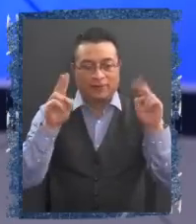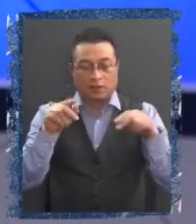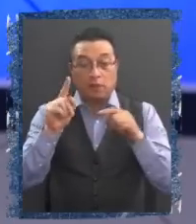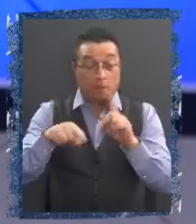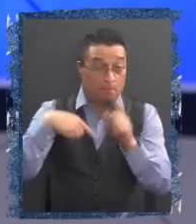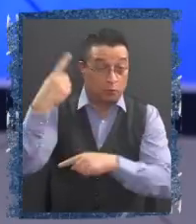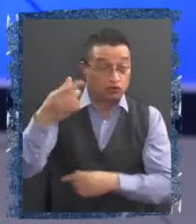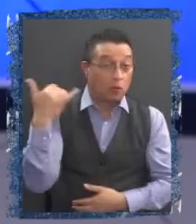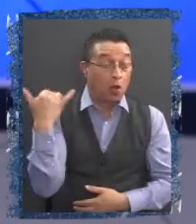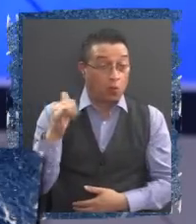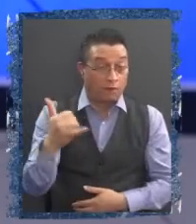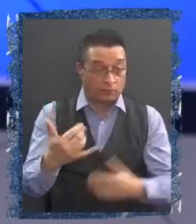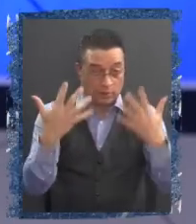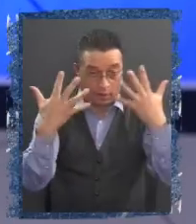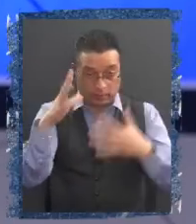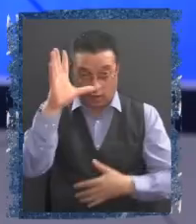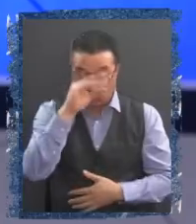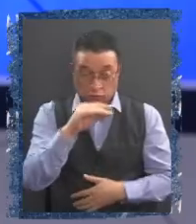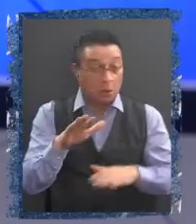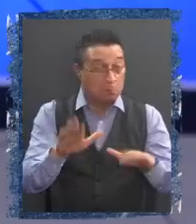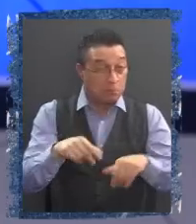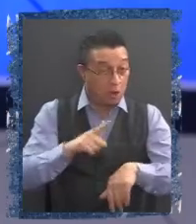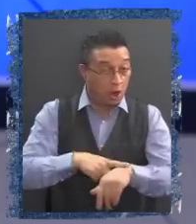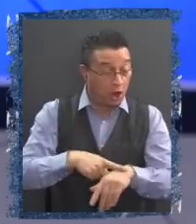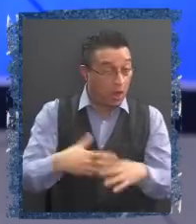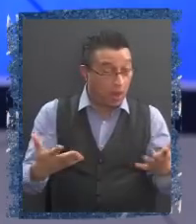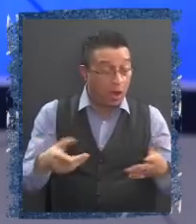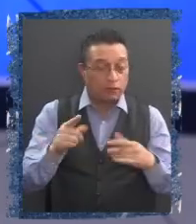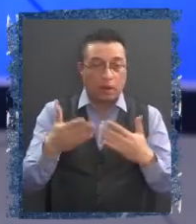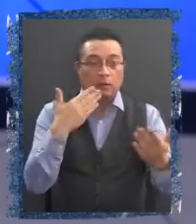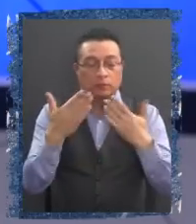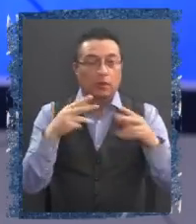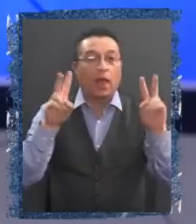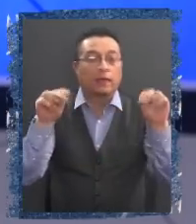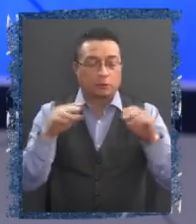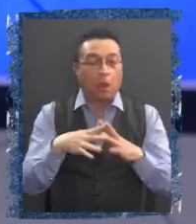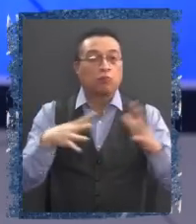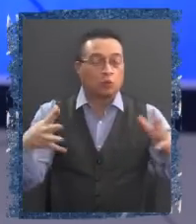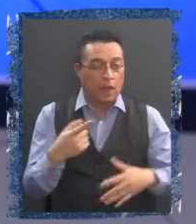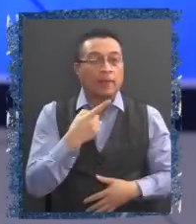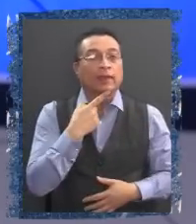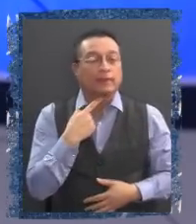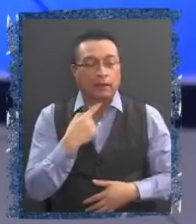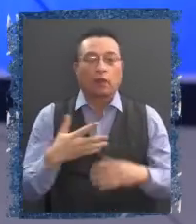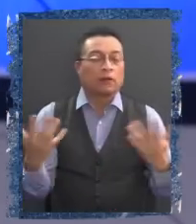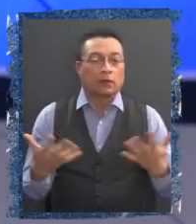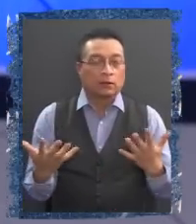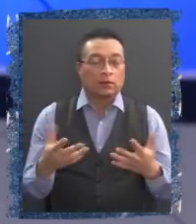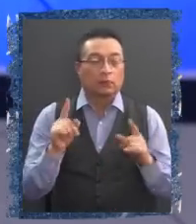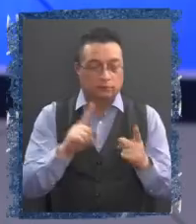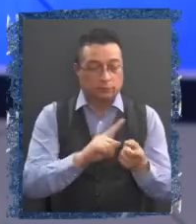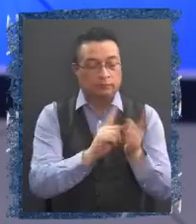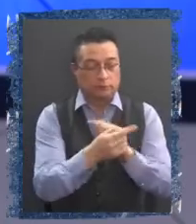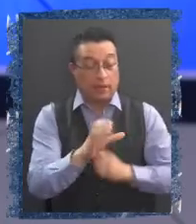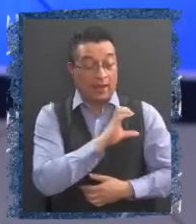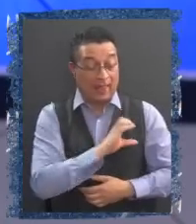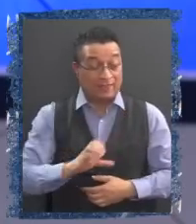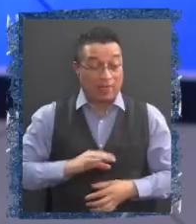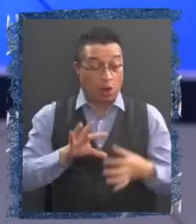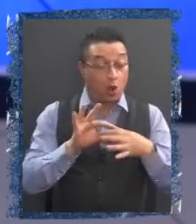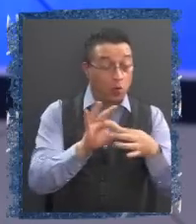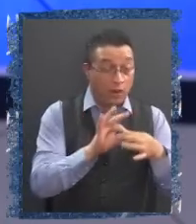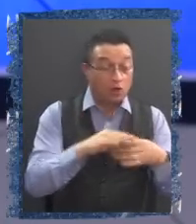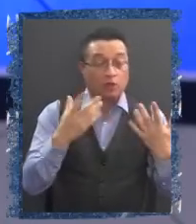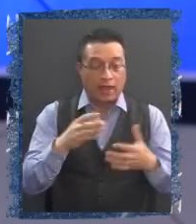jueves a las 10 de la noche, como siempre, vamos a tratar el tema también muy interesante de pasar de ser un Estado unitario a un